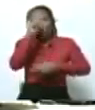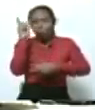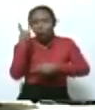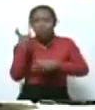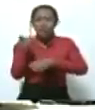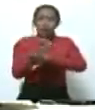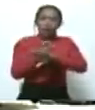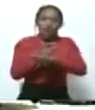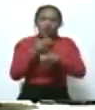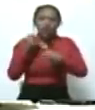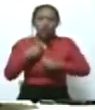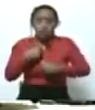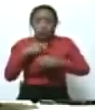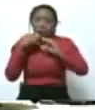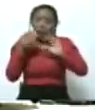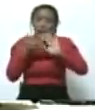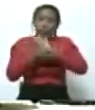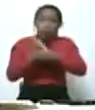yo